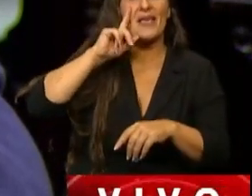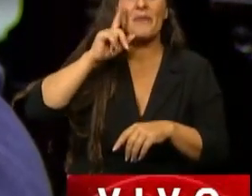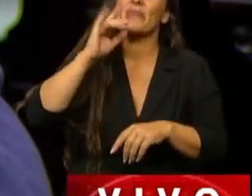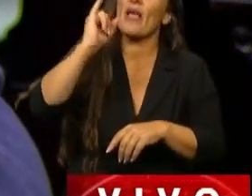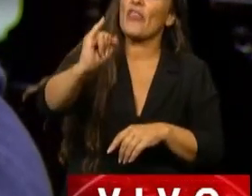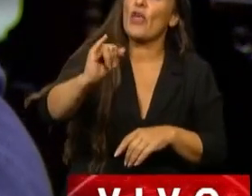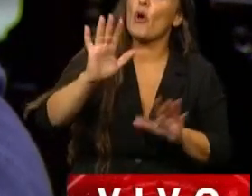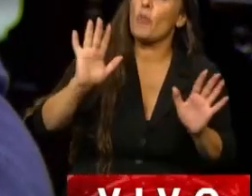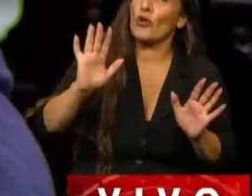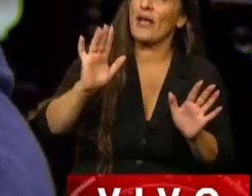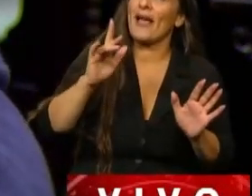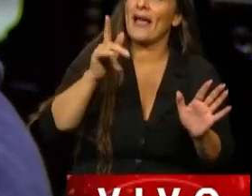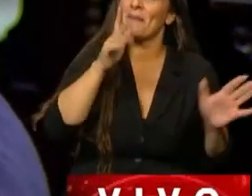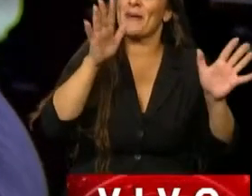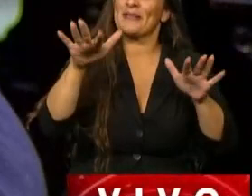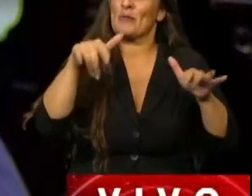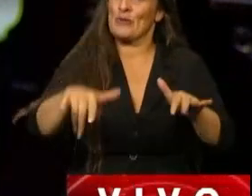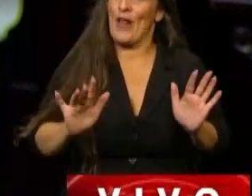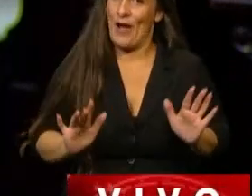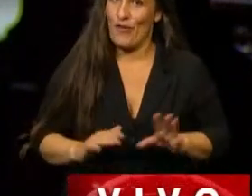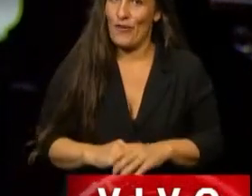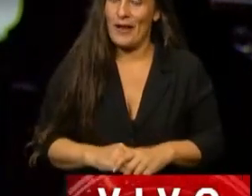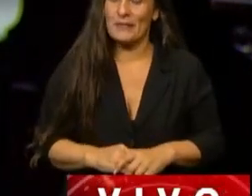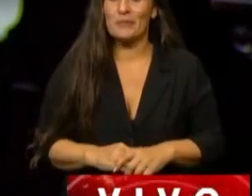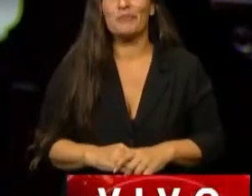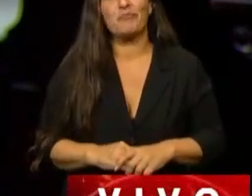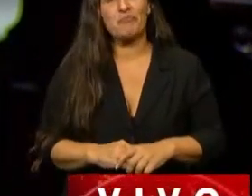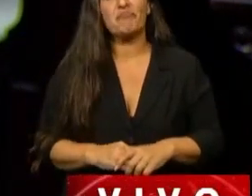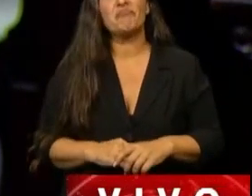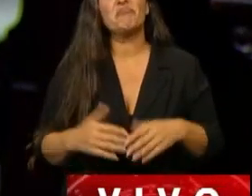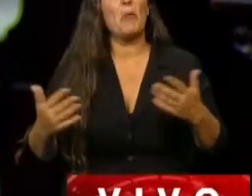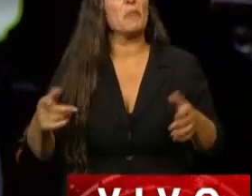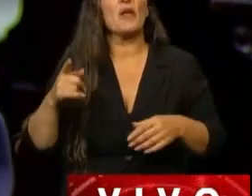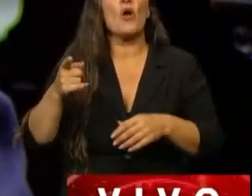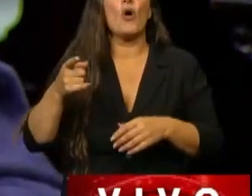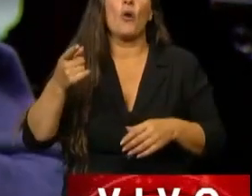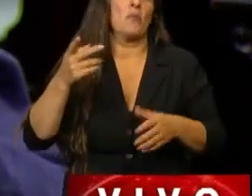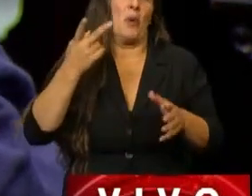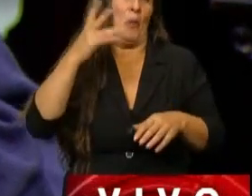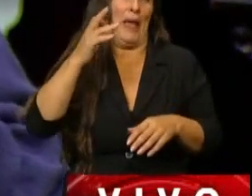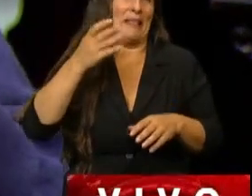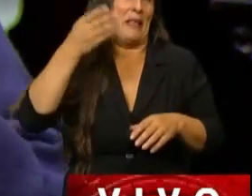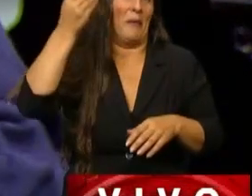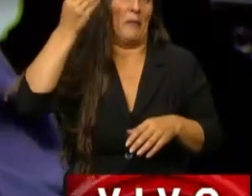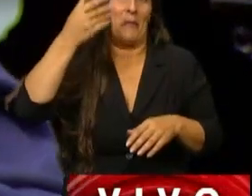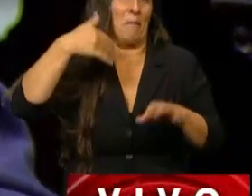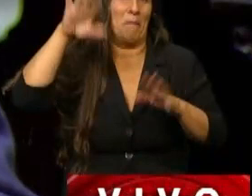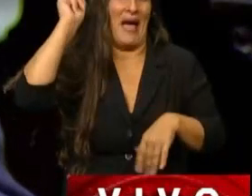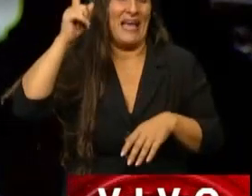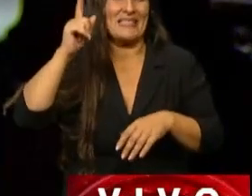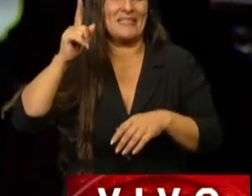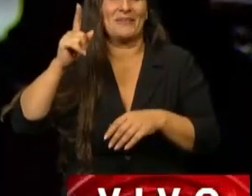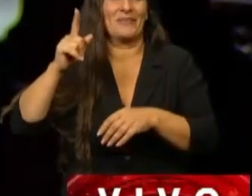y los costos que paga. Pero cuando uno cae en default 20 y pico de veces o 8 o 9 veces y